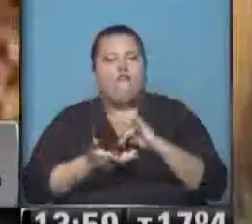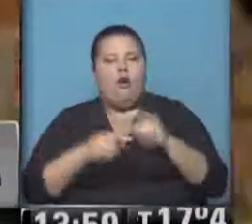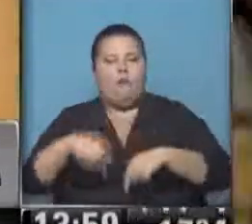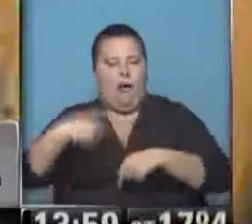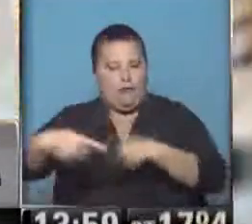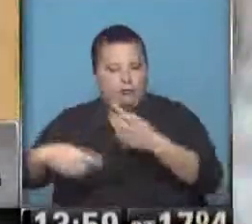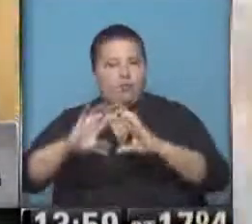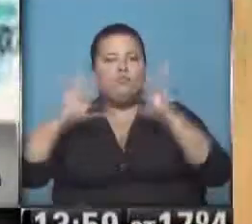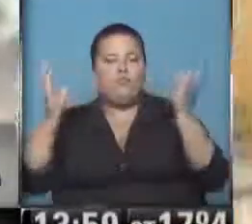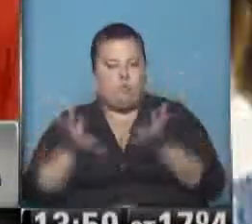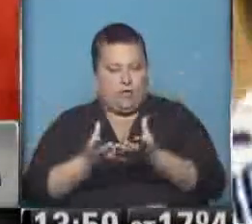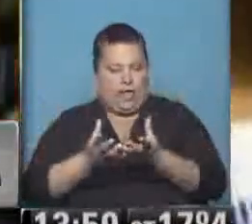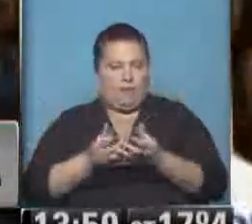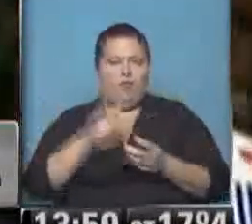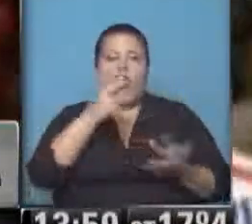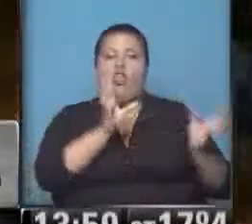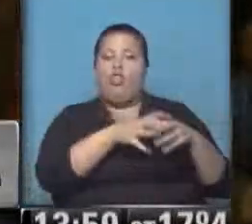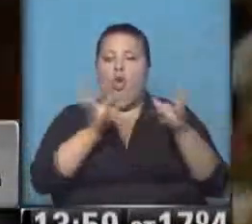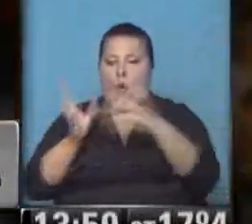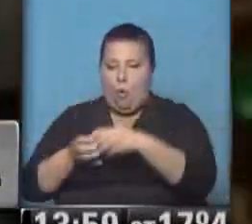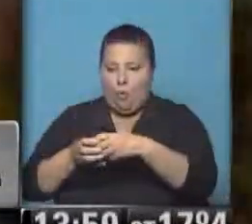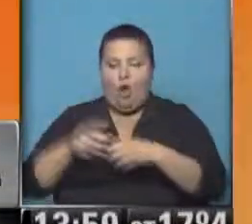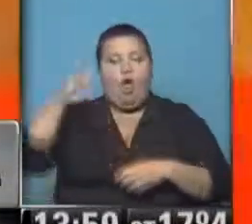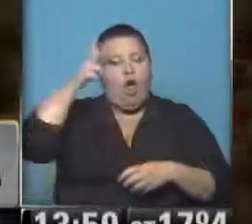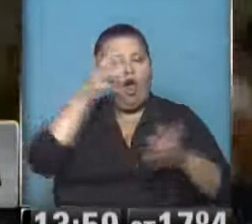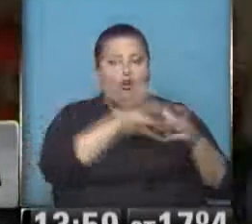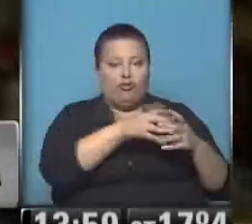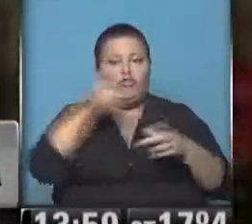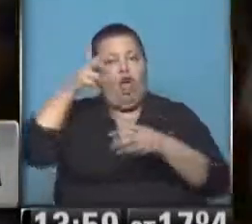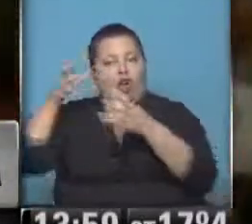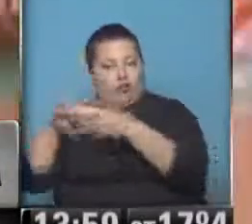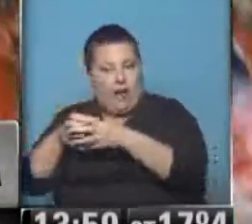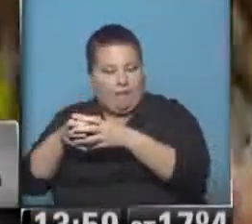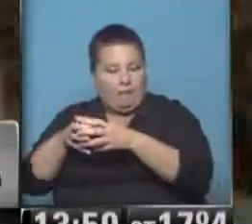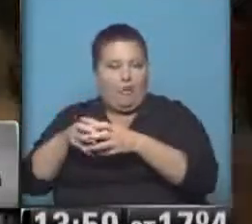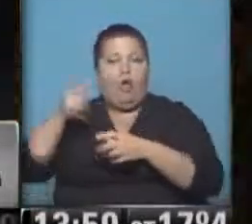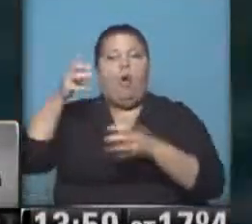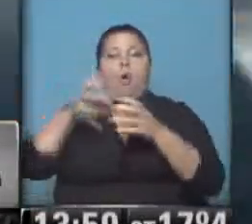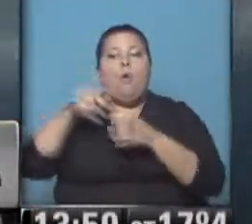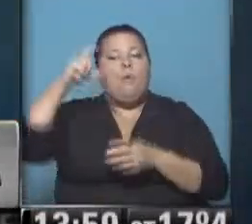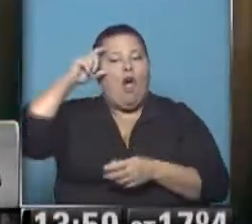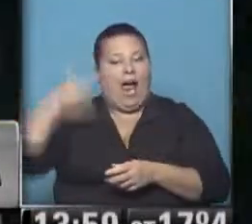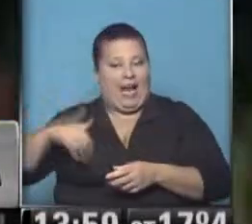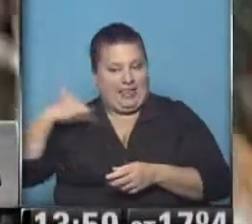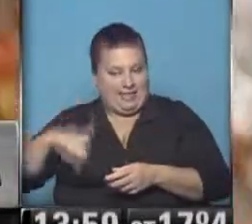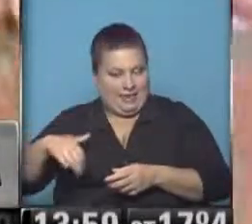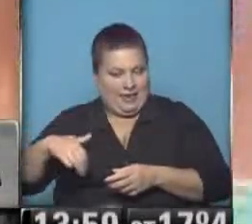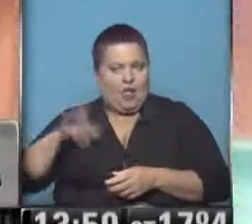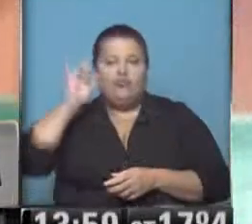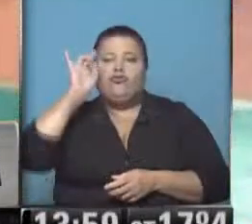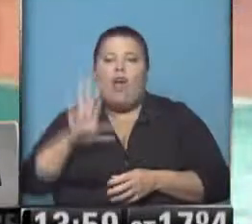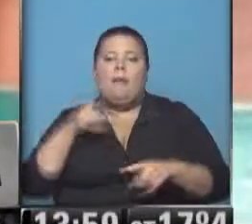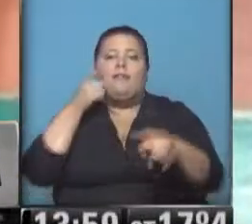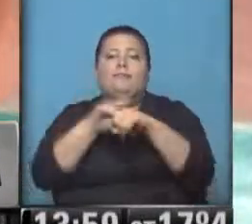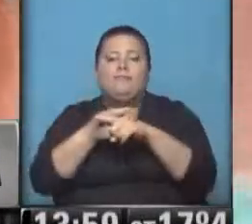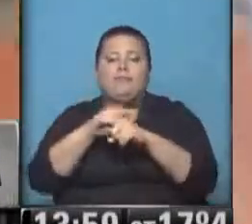continúa este Mundial. Se armaron dos grupos de 8 equipos cada uno. Y la Argentina está en el grupo E. Va a jugar solamente contra